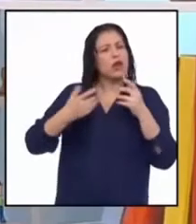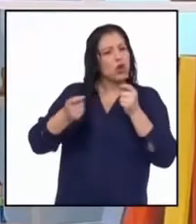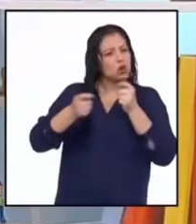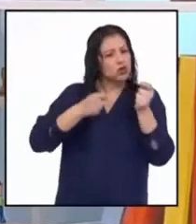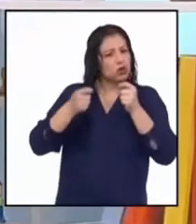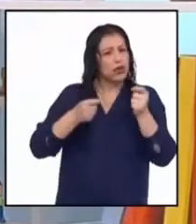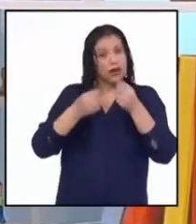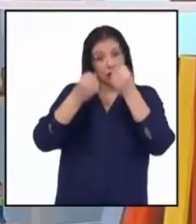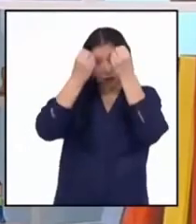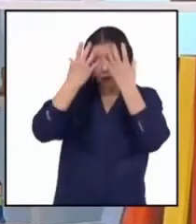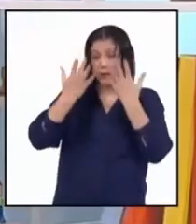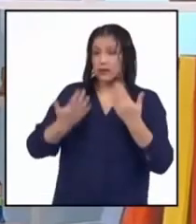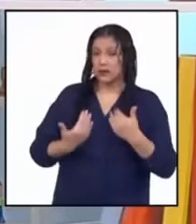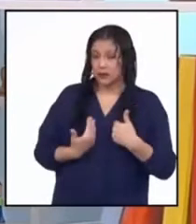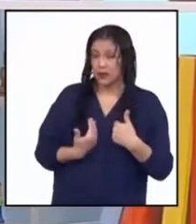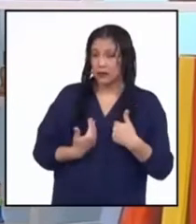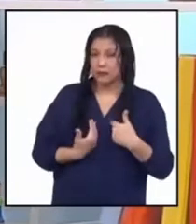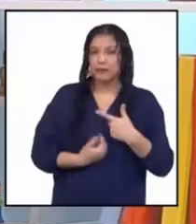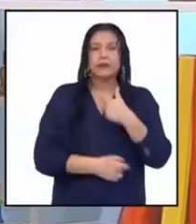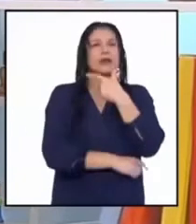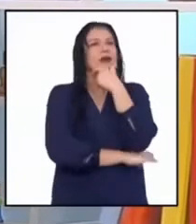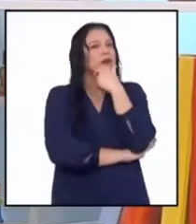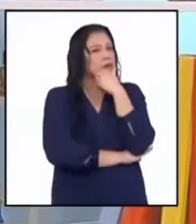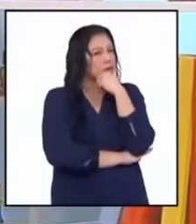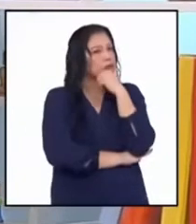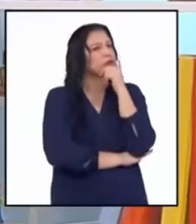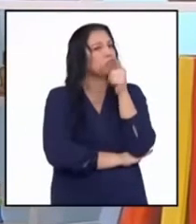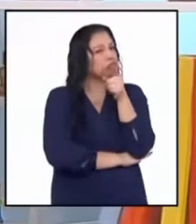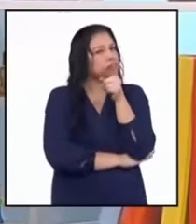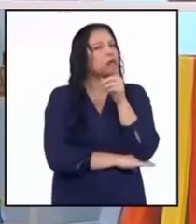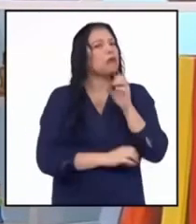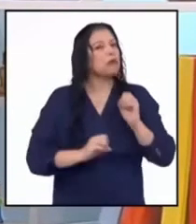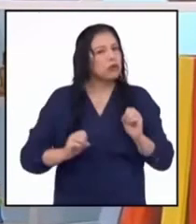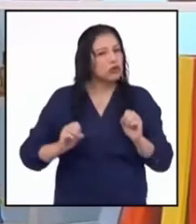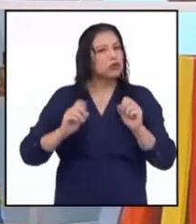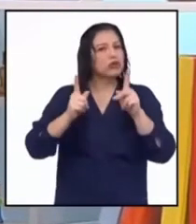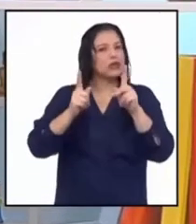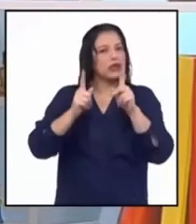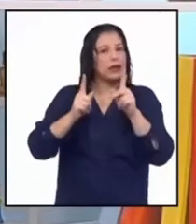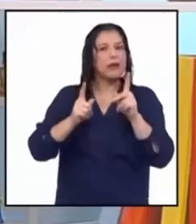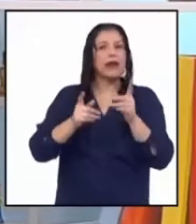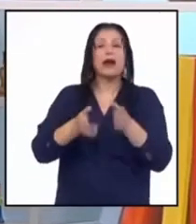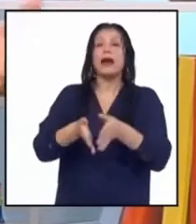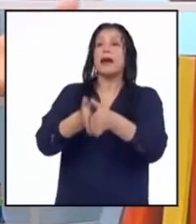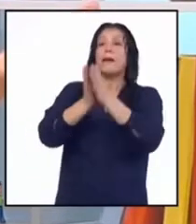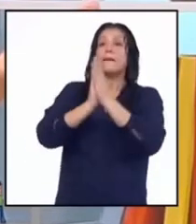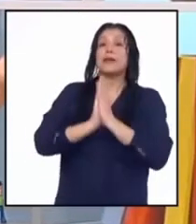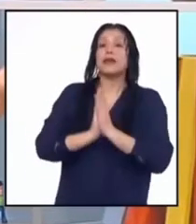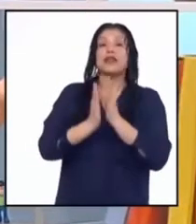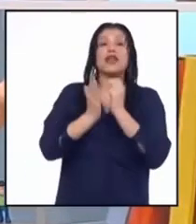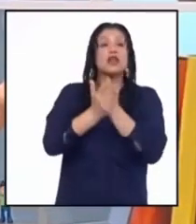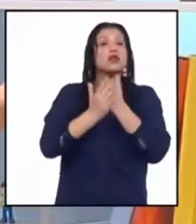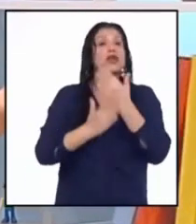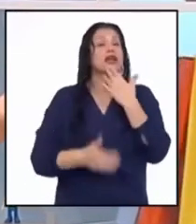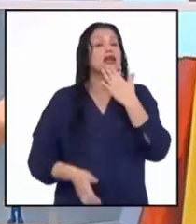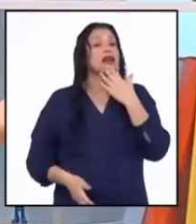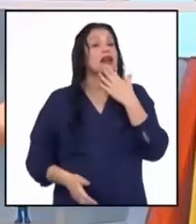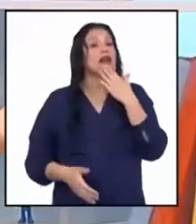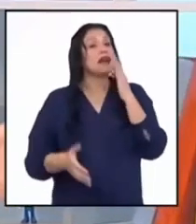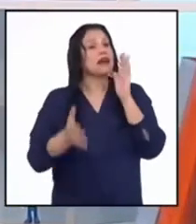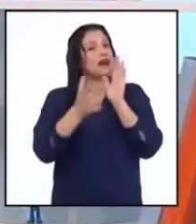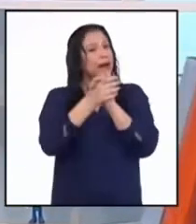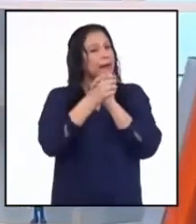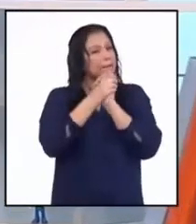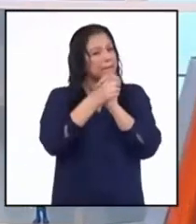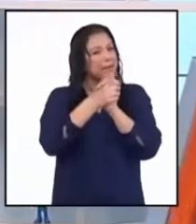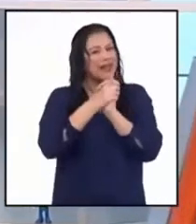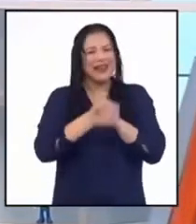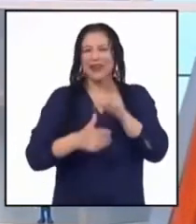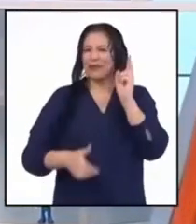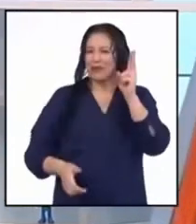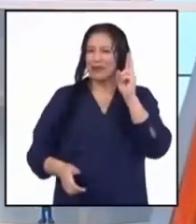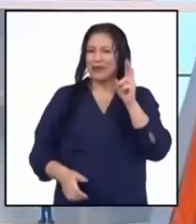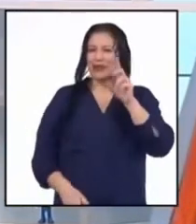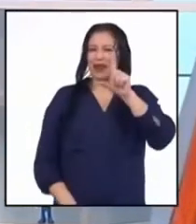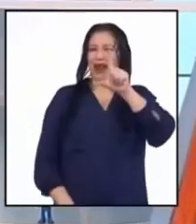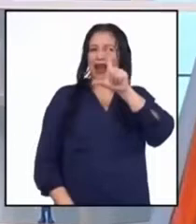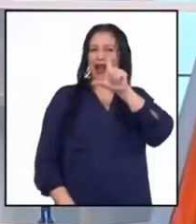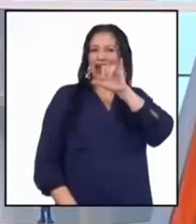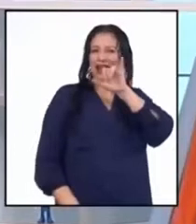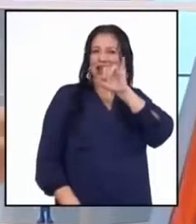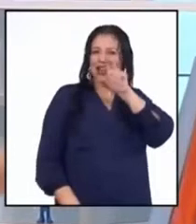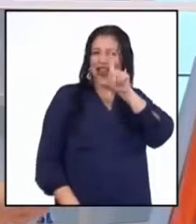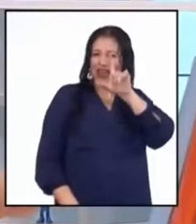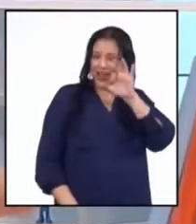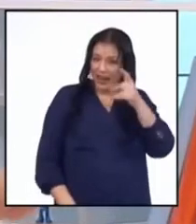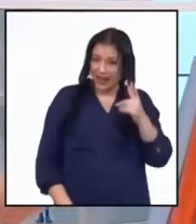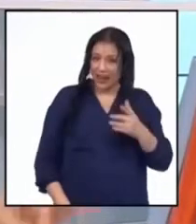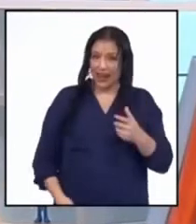tenemos? Creo que esta es una gran oportunidad para solicitar ayuda a nuestra querida amiga, la profesora Liliana Brañez,